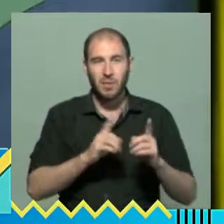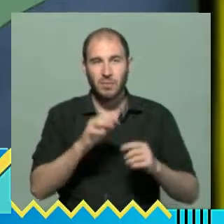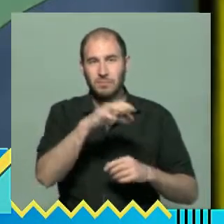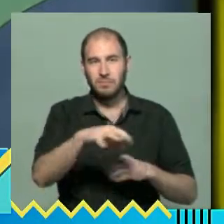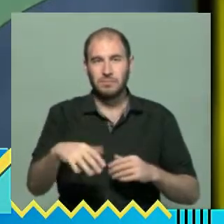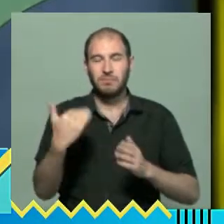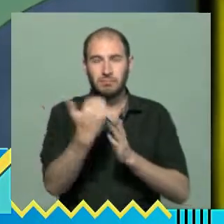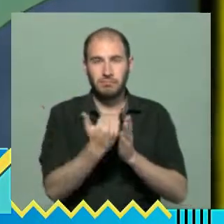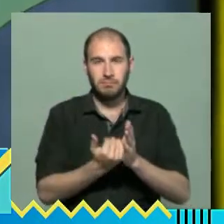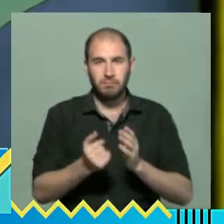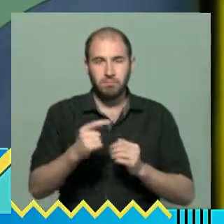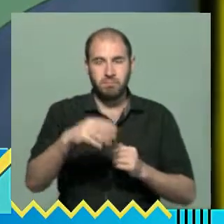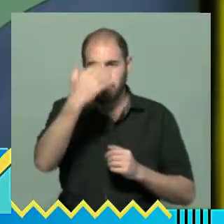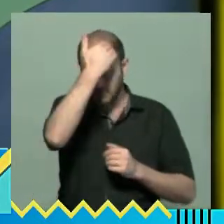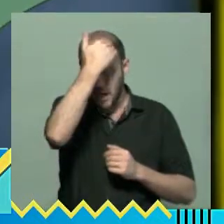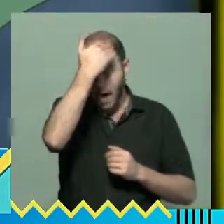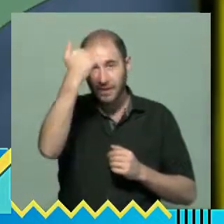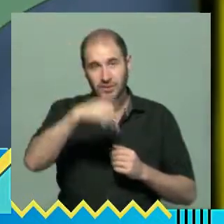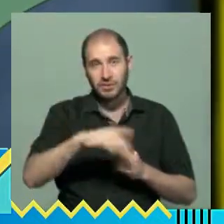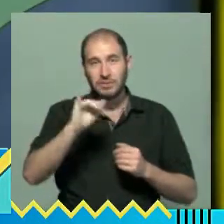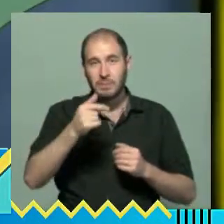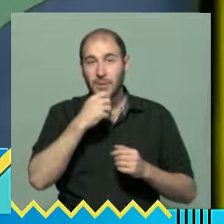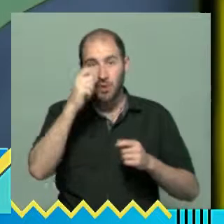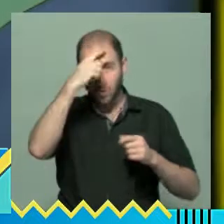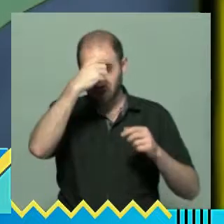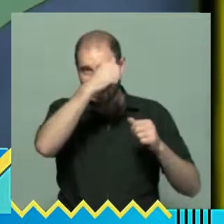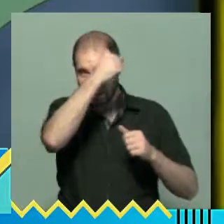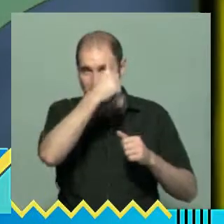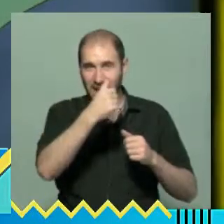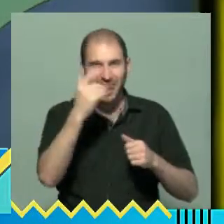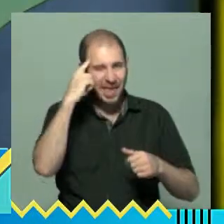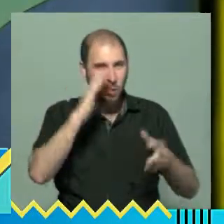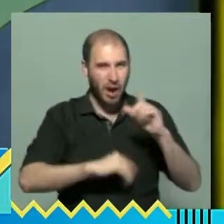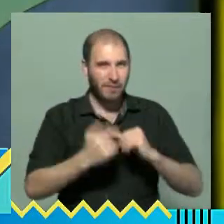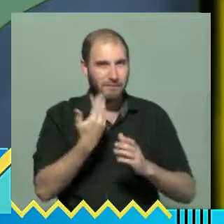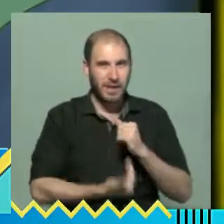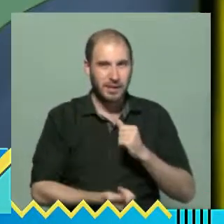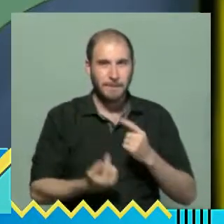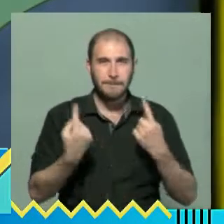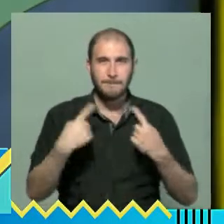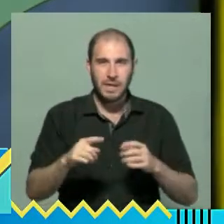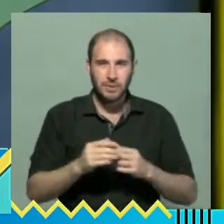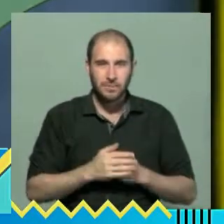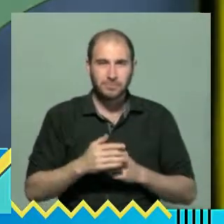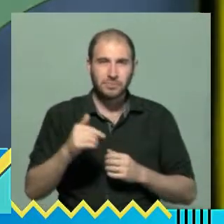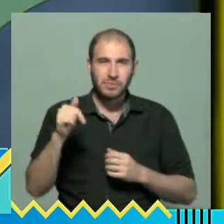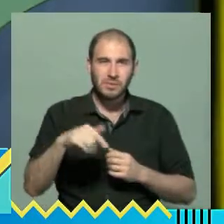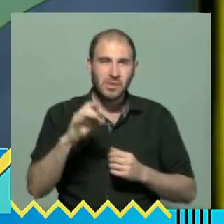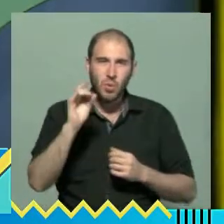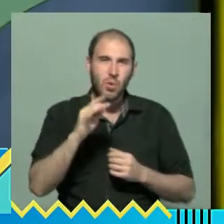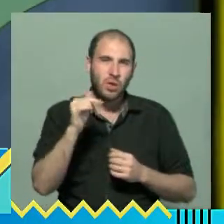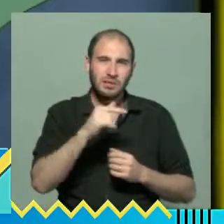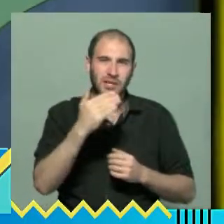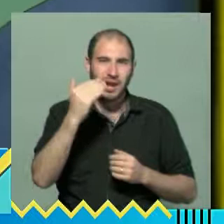muy específicas en el hemisferio izquierdo que si se lesionan, joden el lenguaje, pero no es nada más que eso, el lenguaje